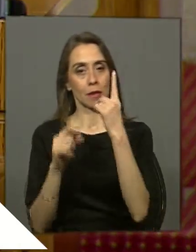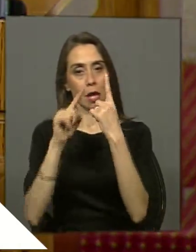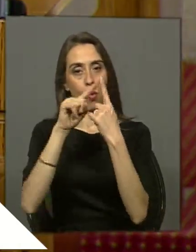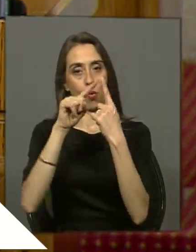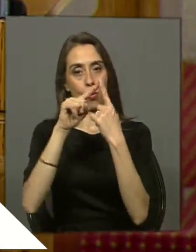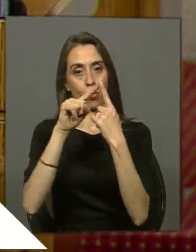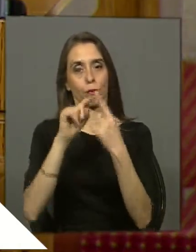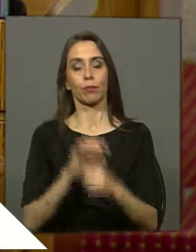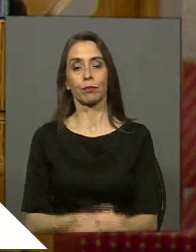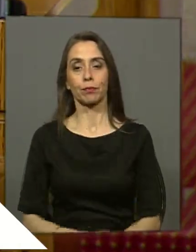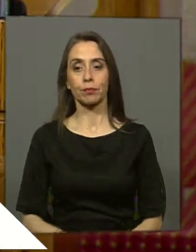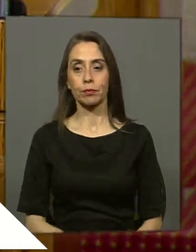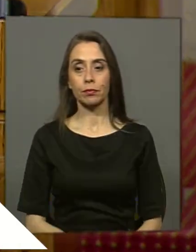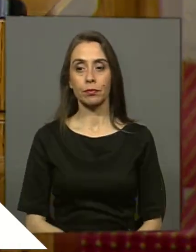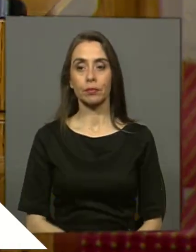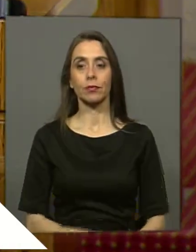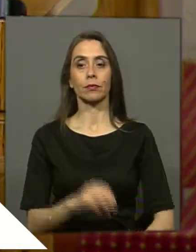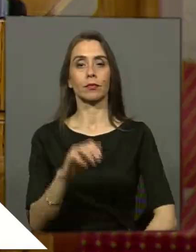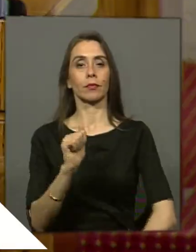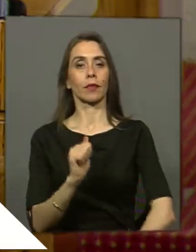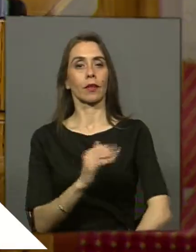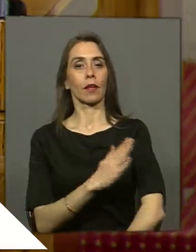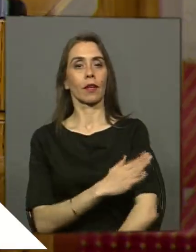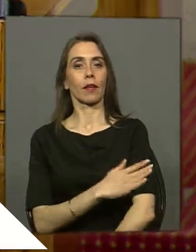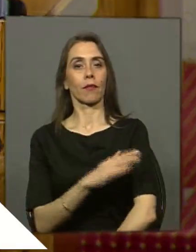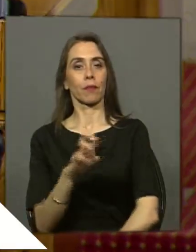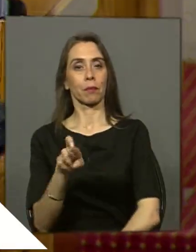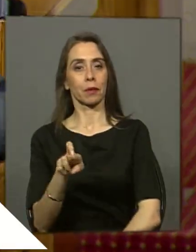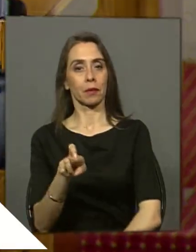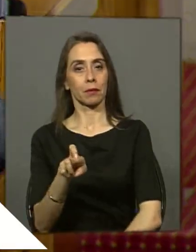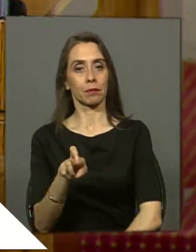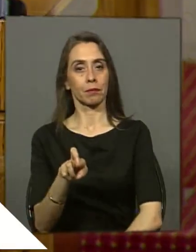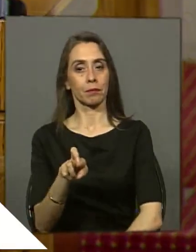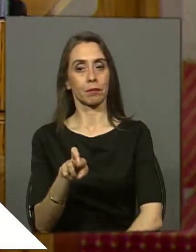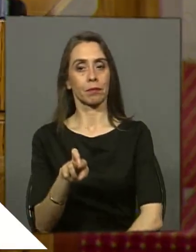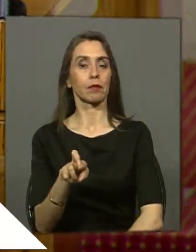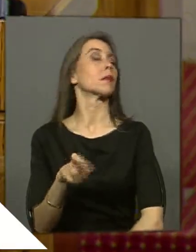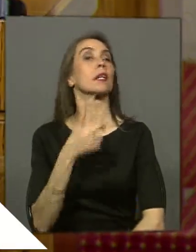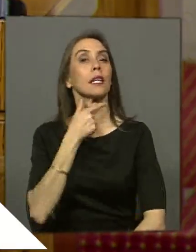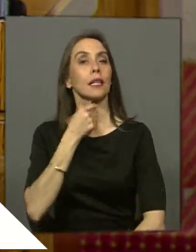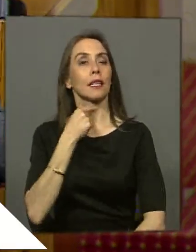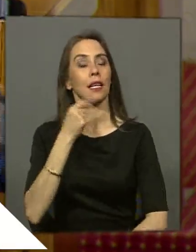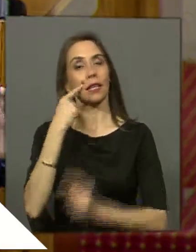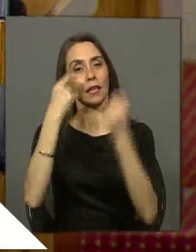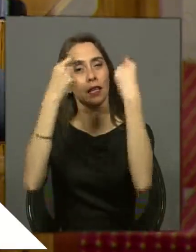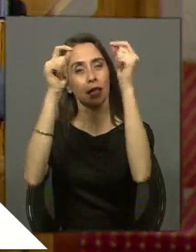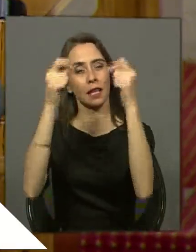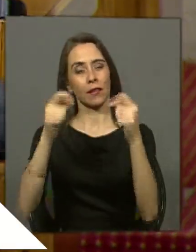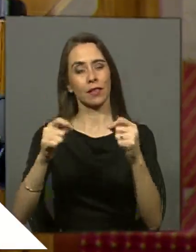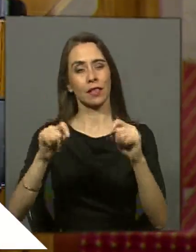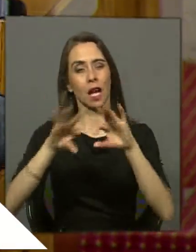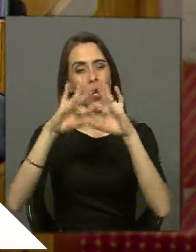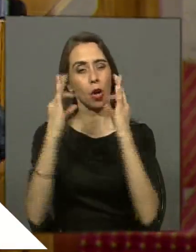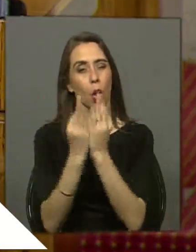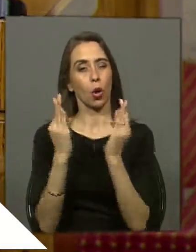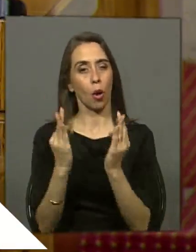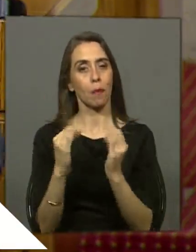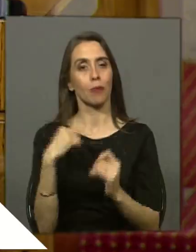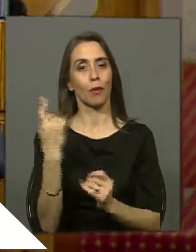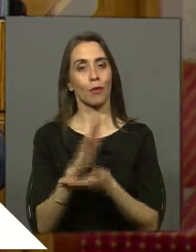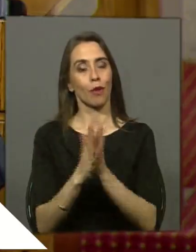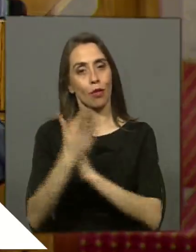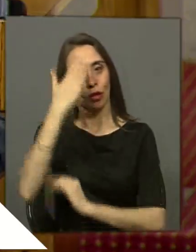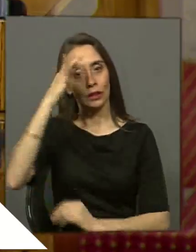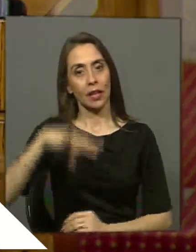hoy día las AFP que queremos someter a una revisión completa y todos lo sabemos